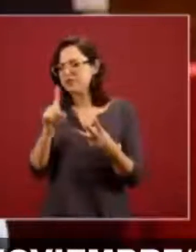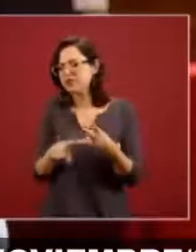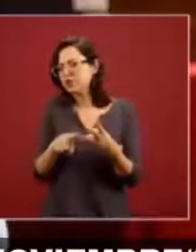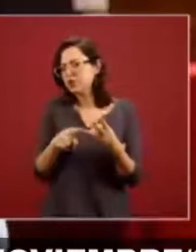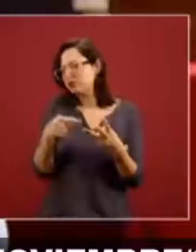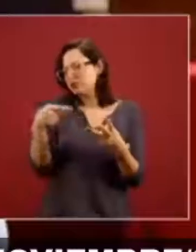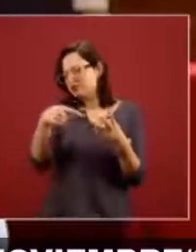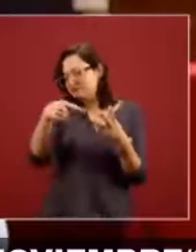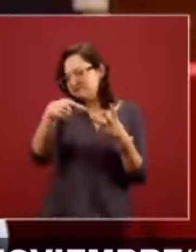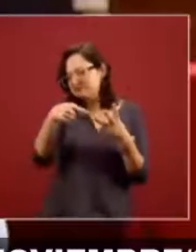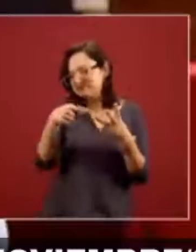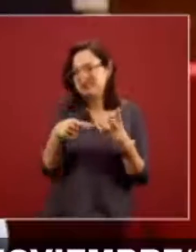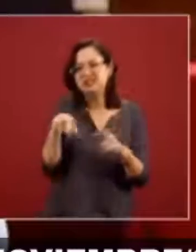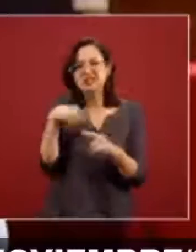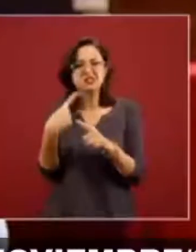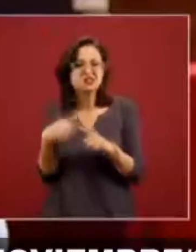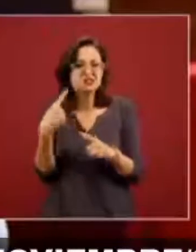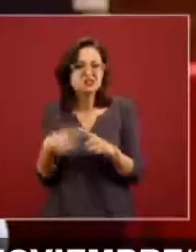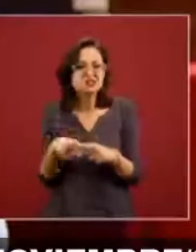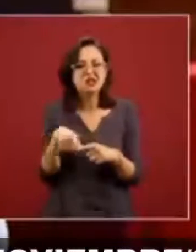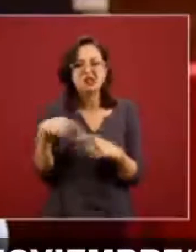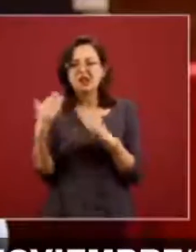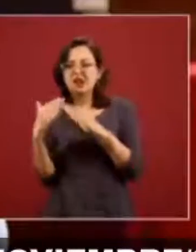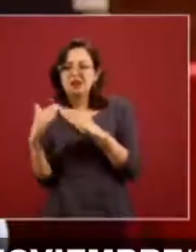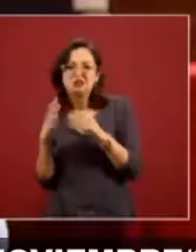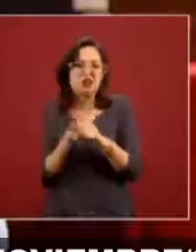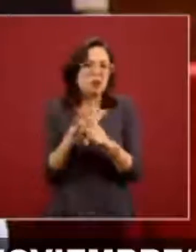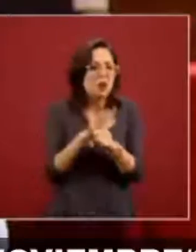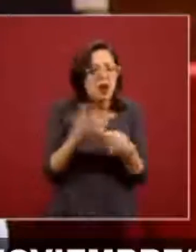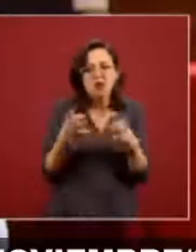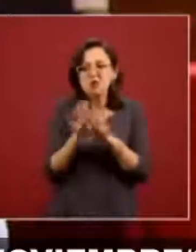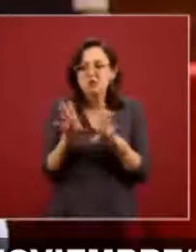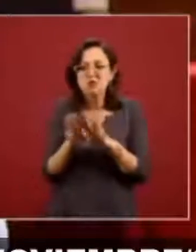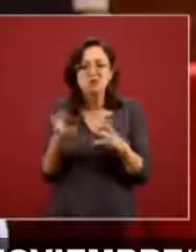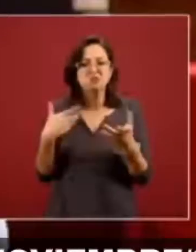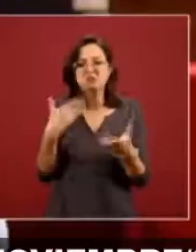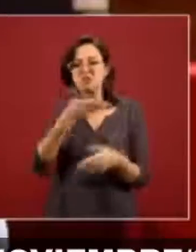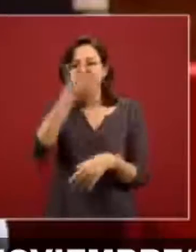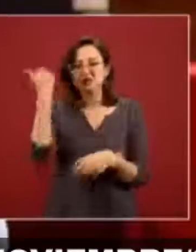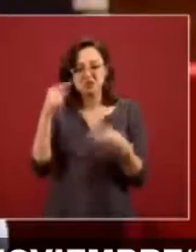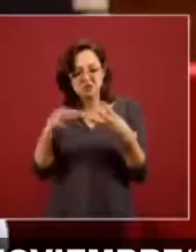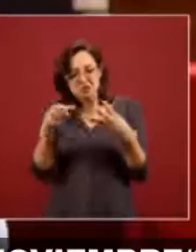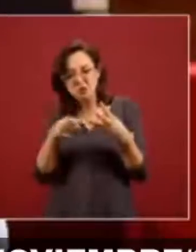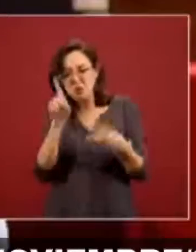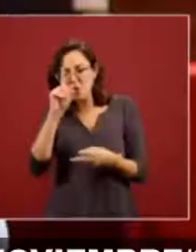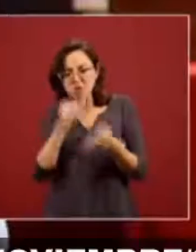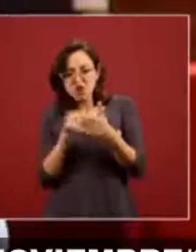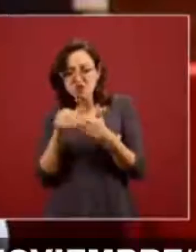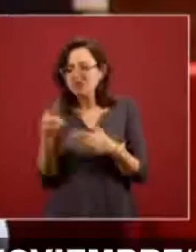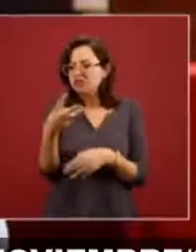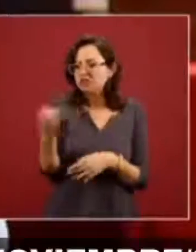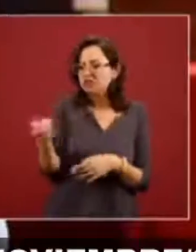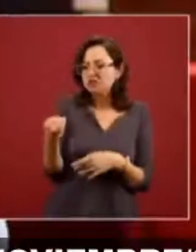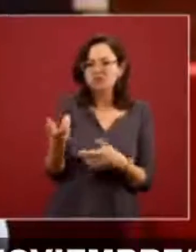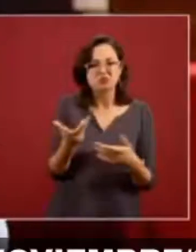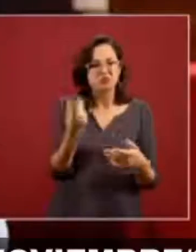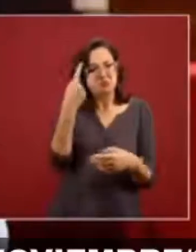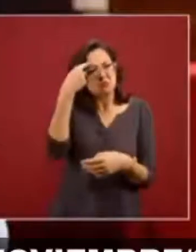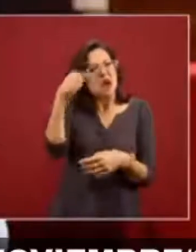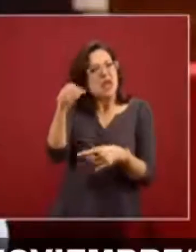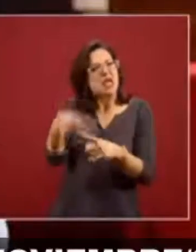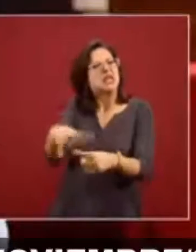otra parte, si está integrado entre los créditos de vivienda o cuál es ese otro millón 300, eso es por una parte. Y luego,